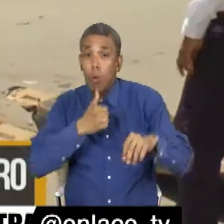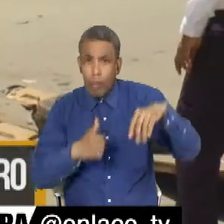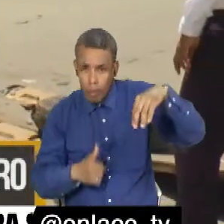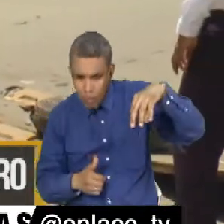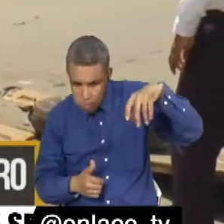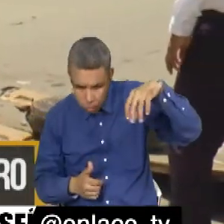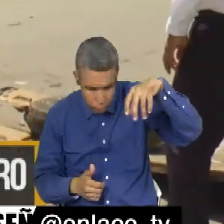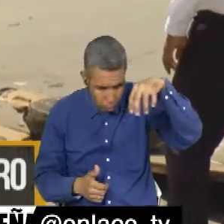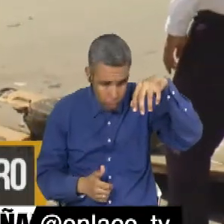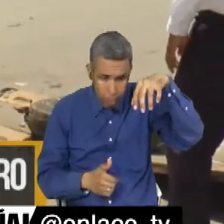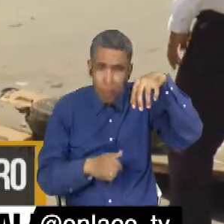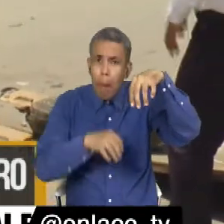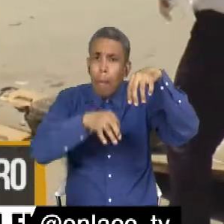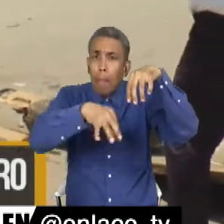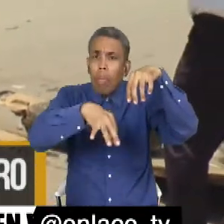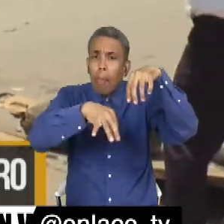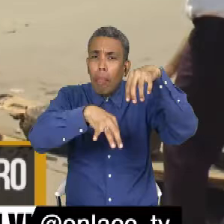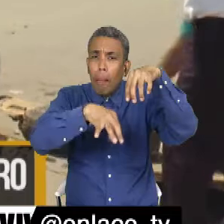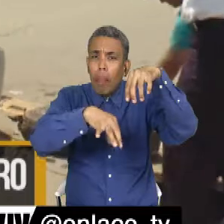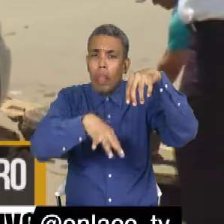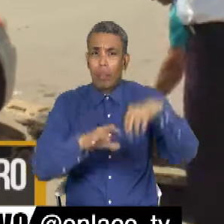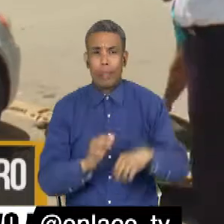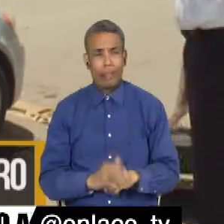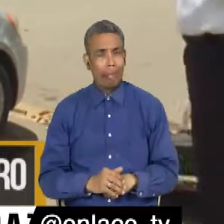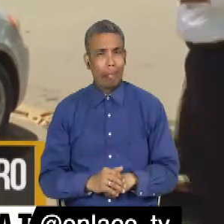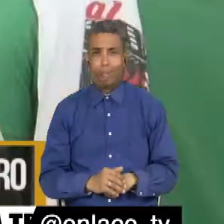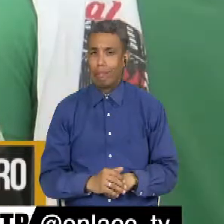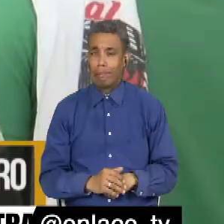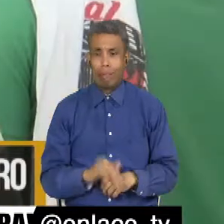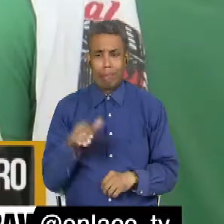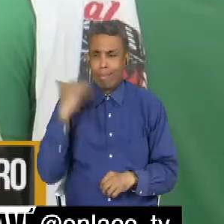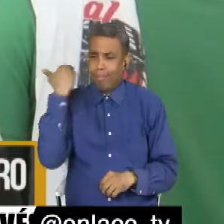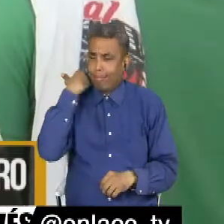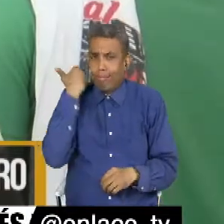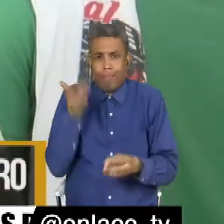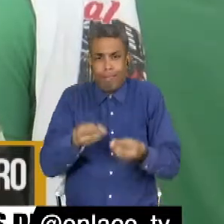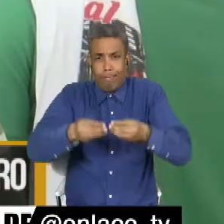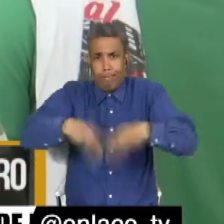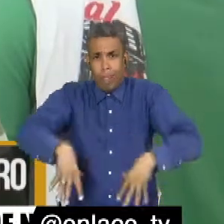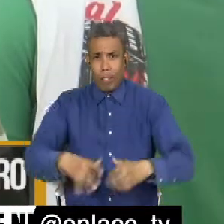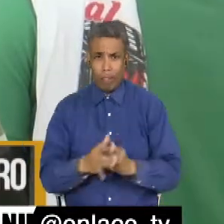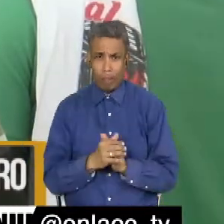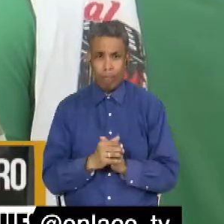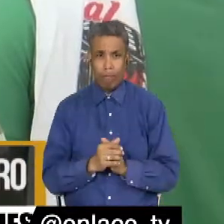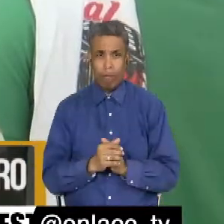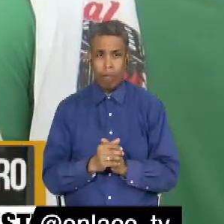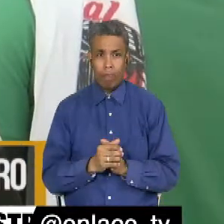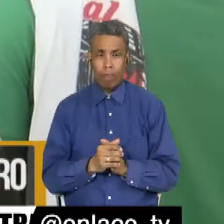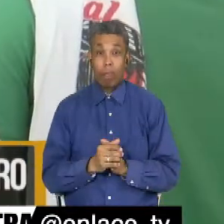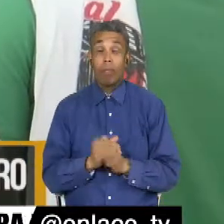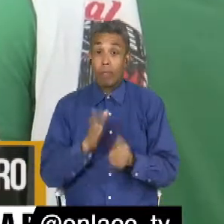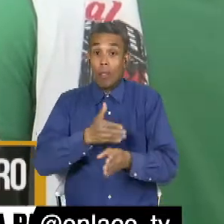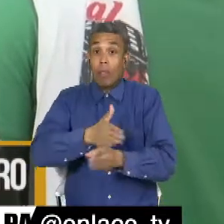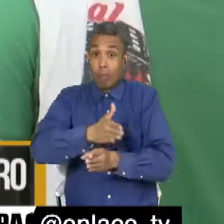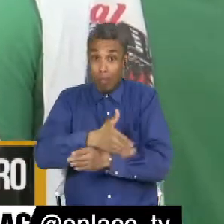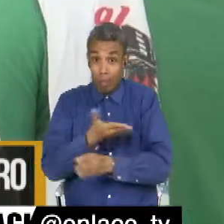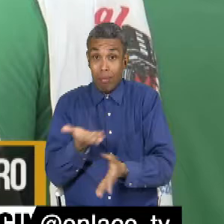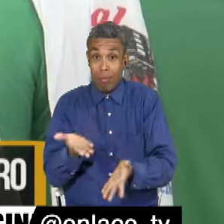los manifestantes es otra de las problemáticas fuertes de la región. Sinceramente, hay una problemática